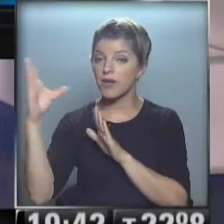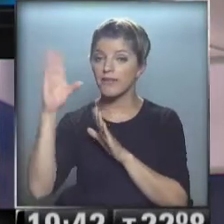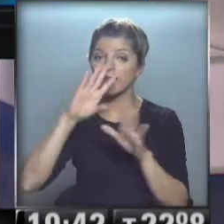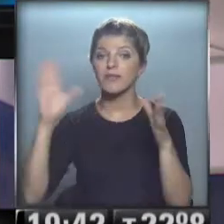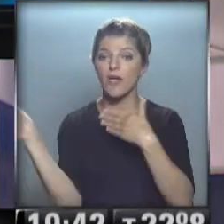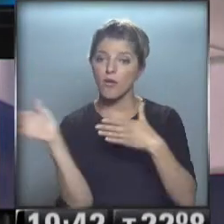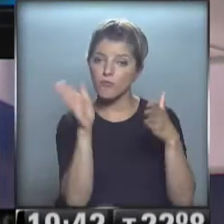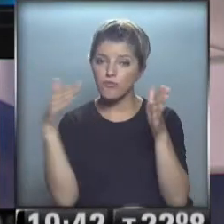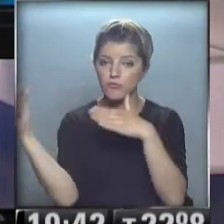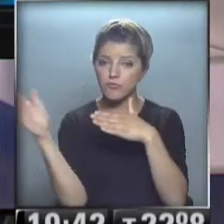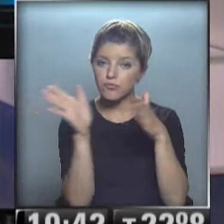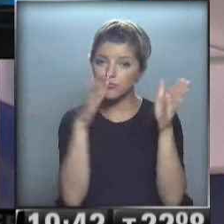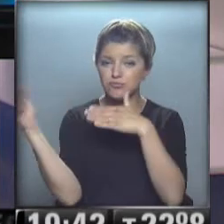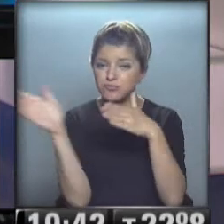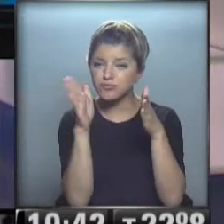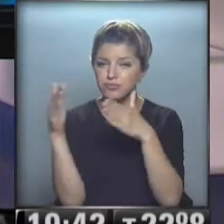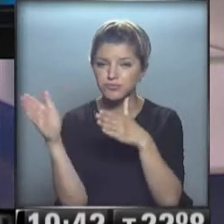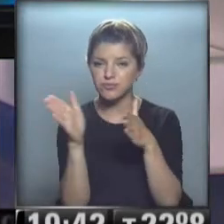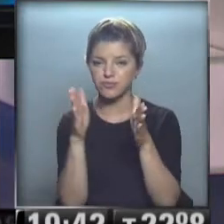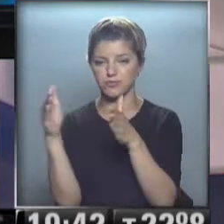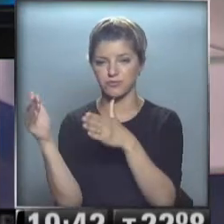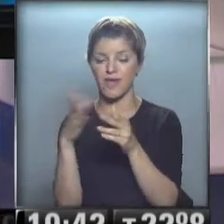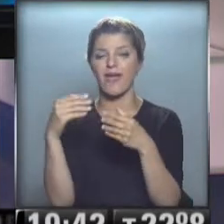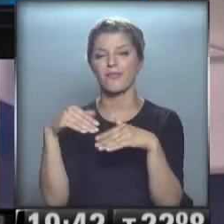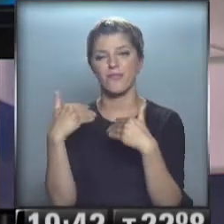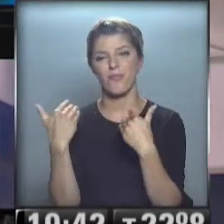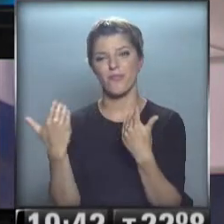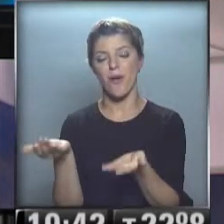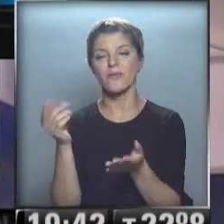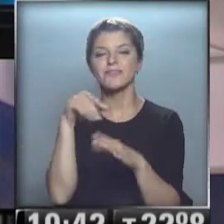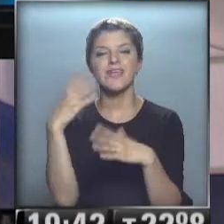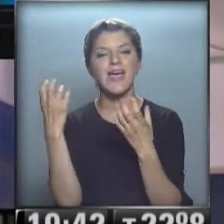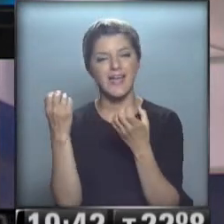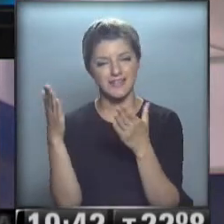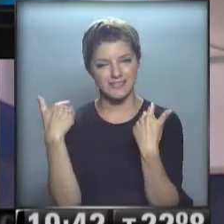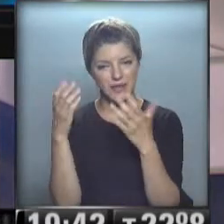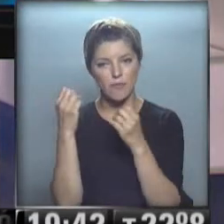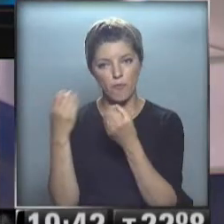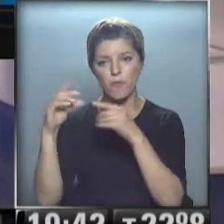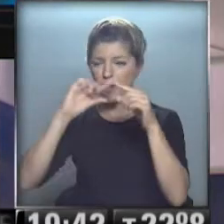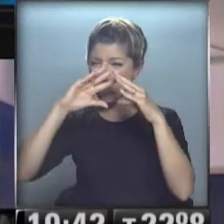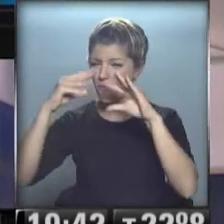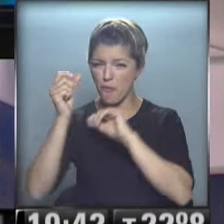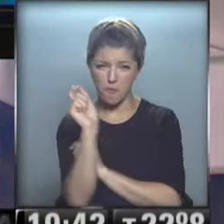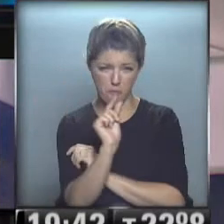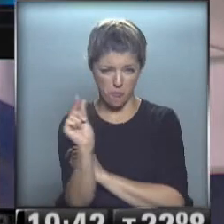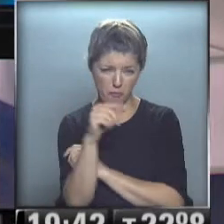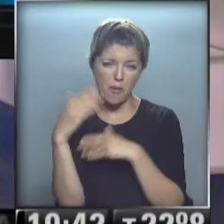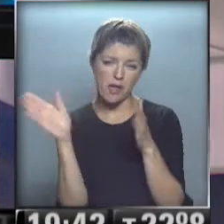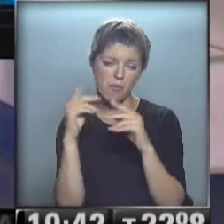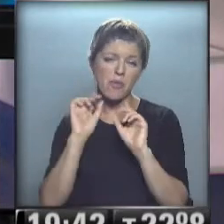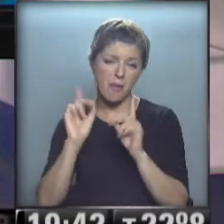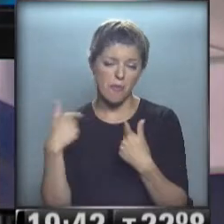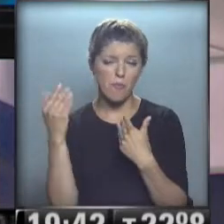de viento del sector sur que está soplando en estos momentos, por lo tanto tendremos buen tiempo, pocas nubes, poco viento, muy poca